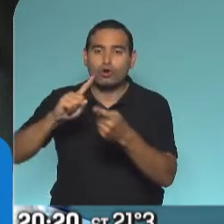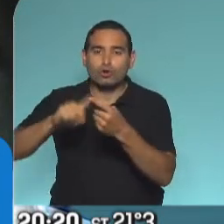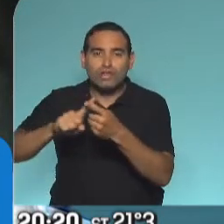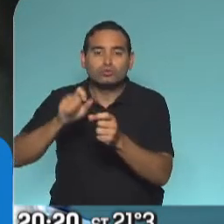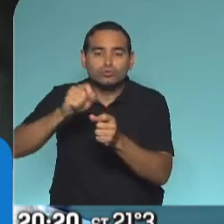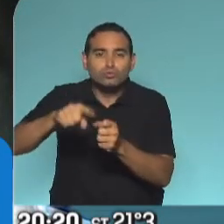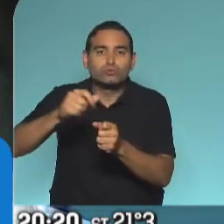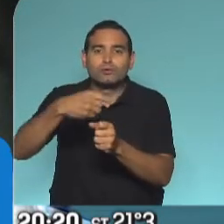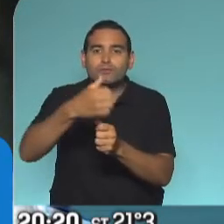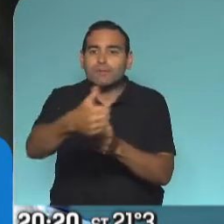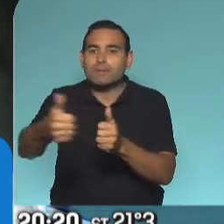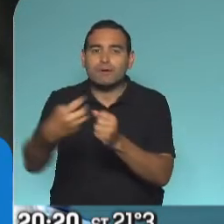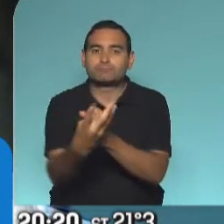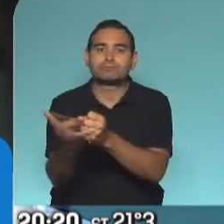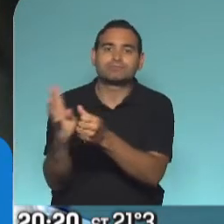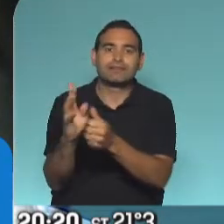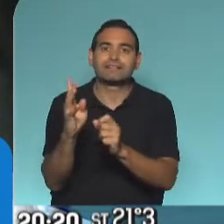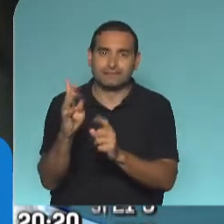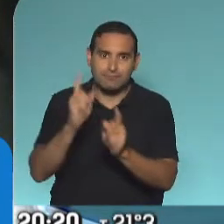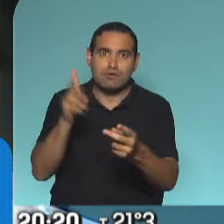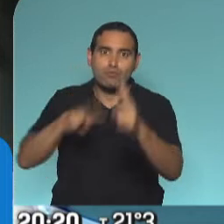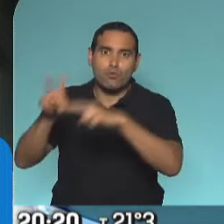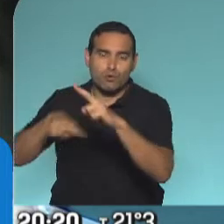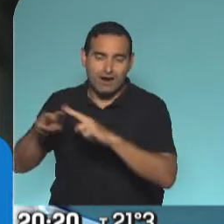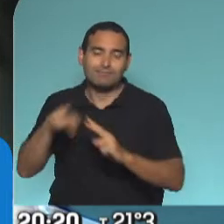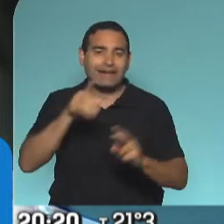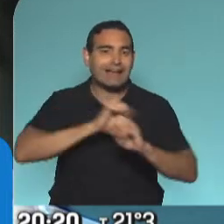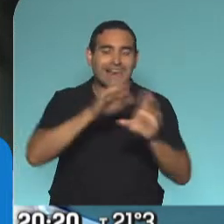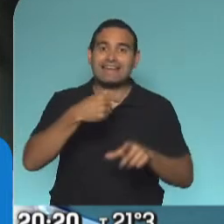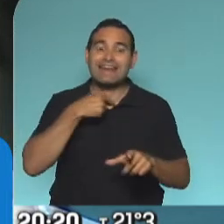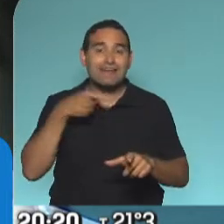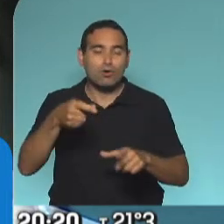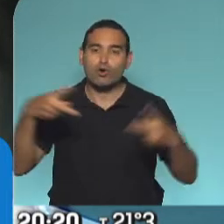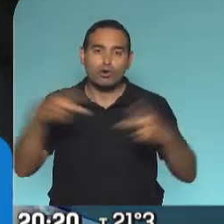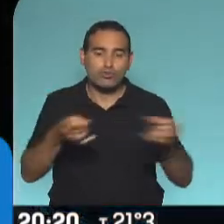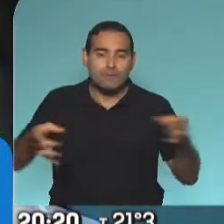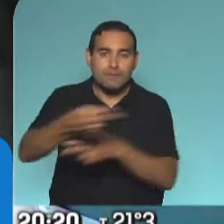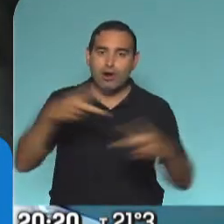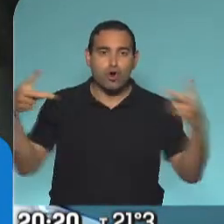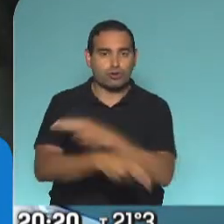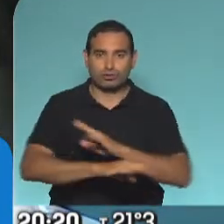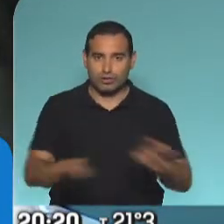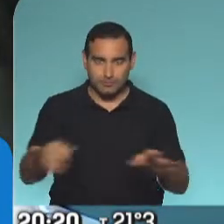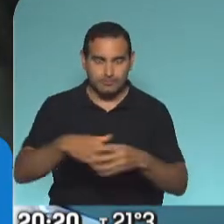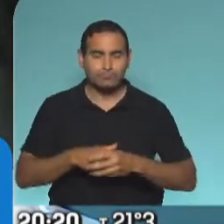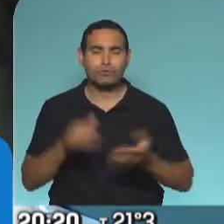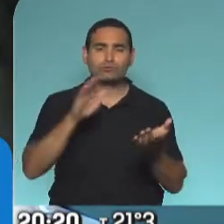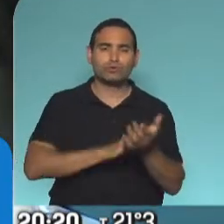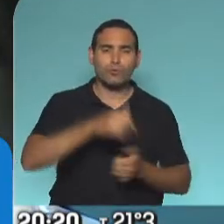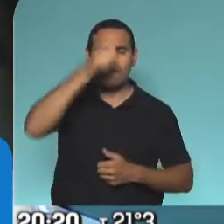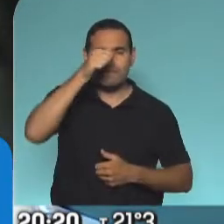estrechos. Lo explico para que quede claro. Queremos cortar cadenas de contagio. Con respecto al